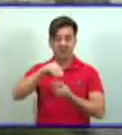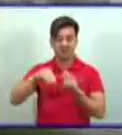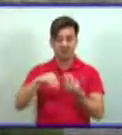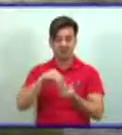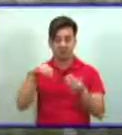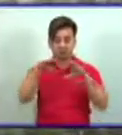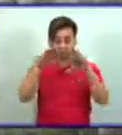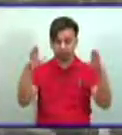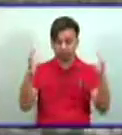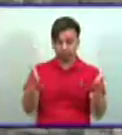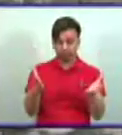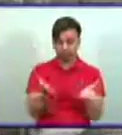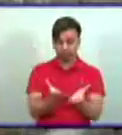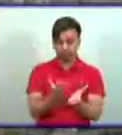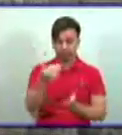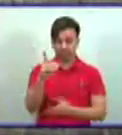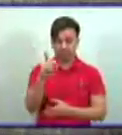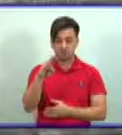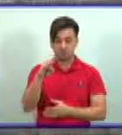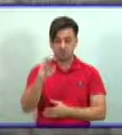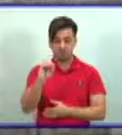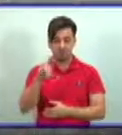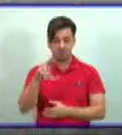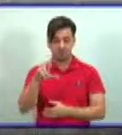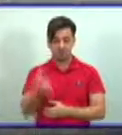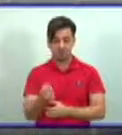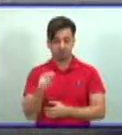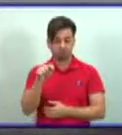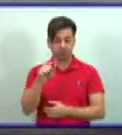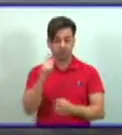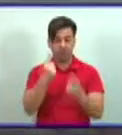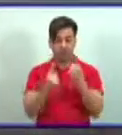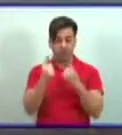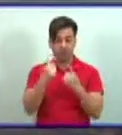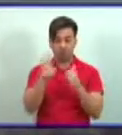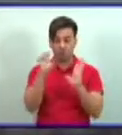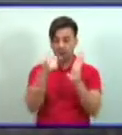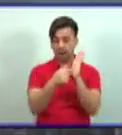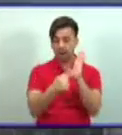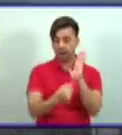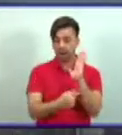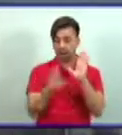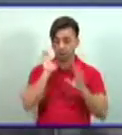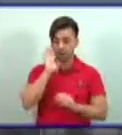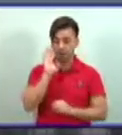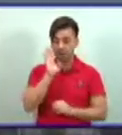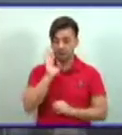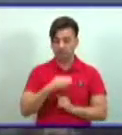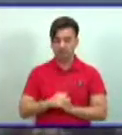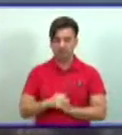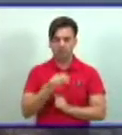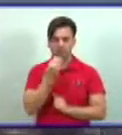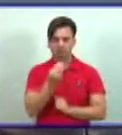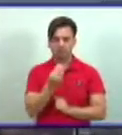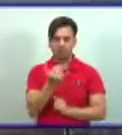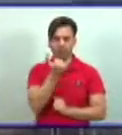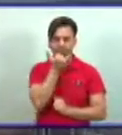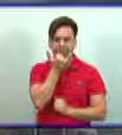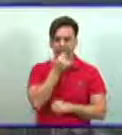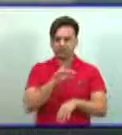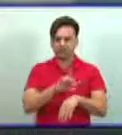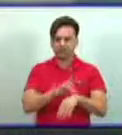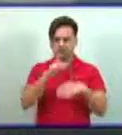la presencia en ella de elementos que resultan contaminantes y que pueden provocar efectos negativos en la salud de las personas y el medio